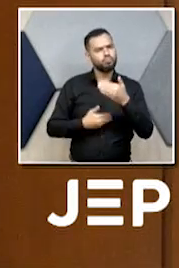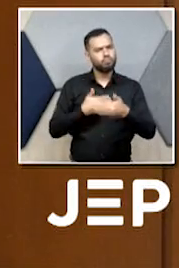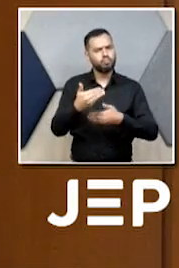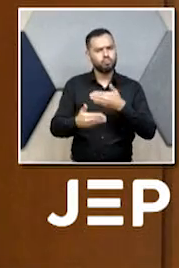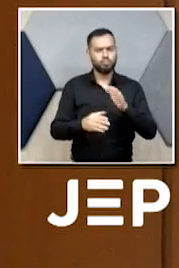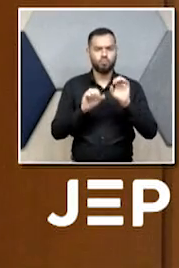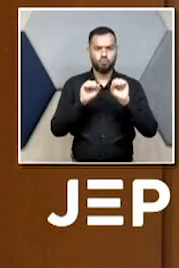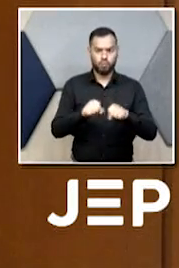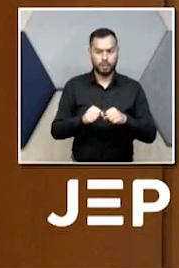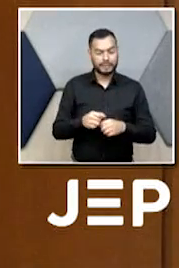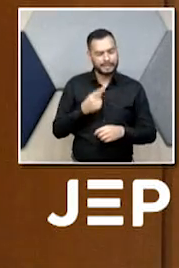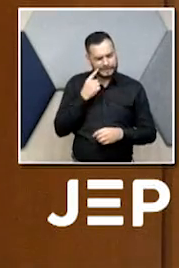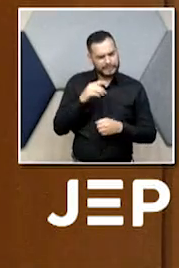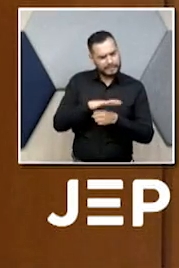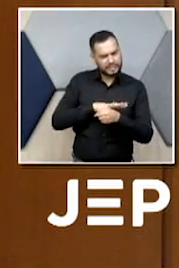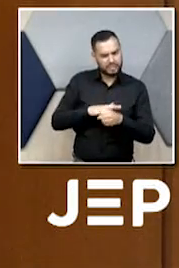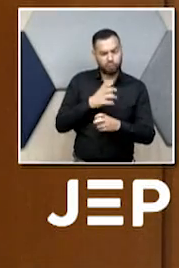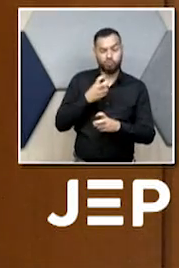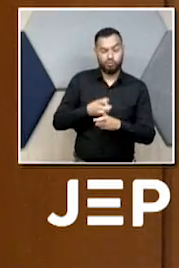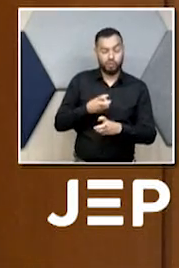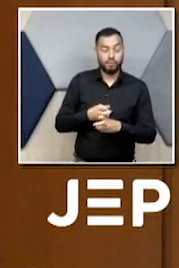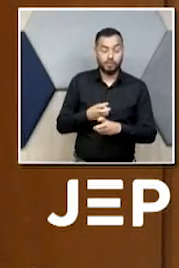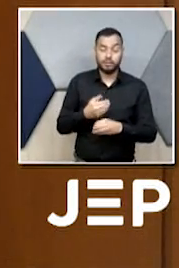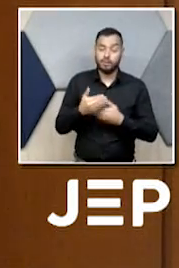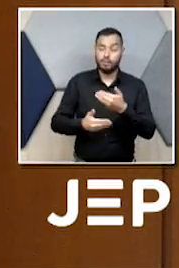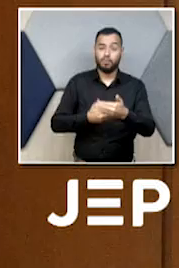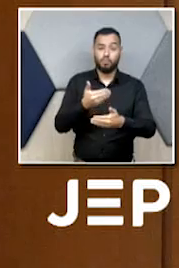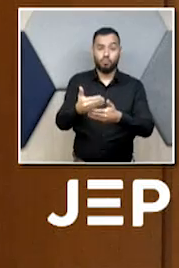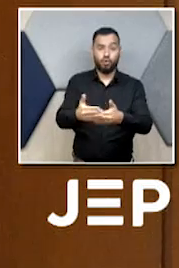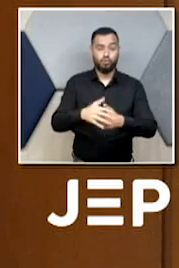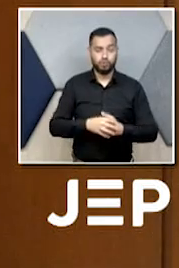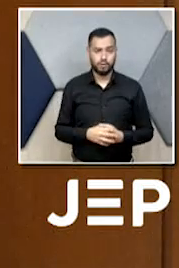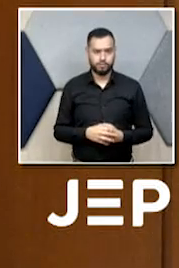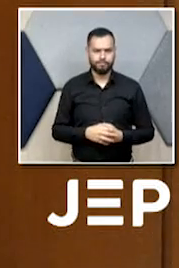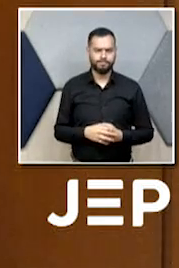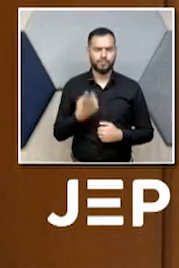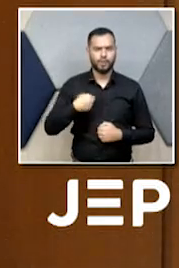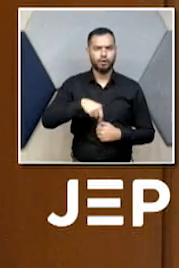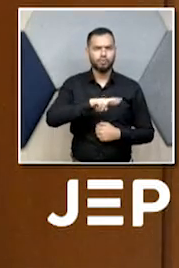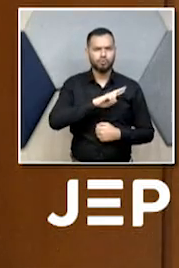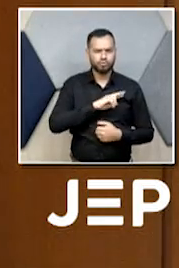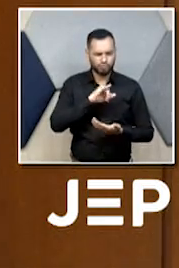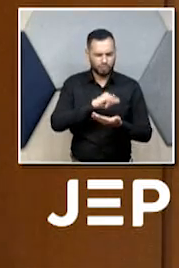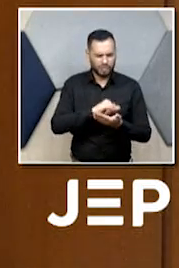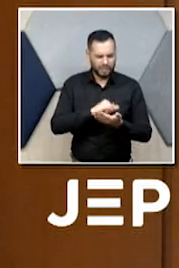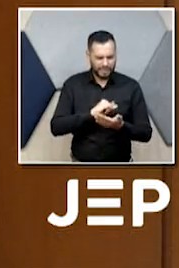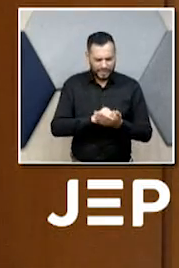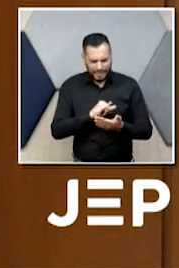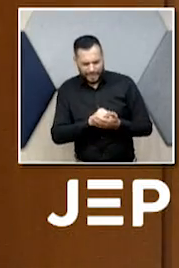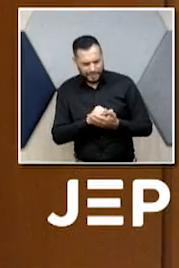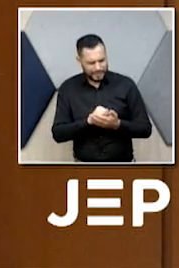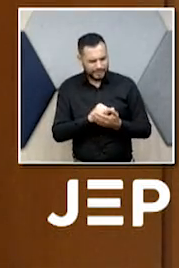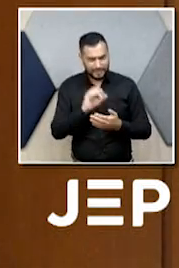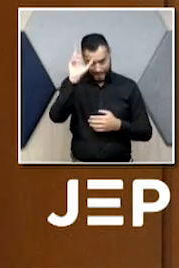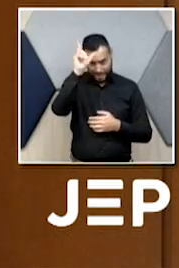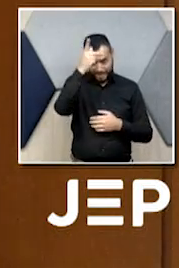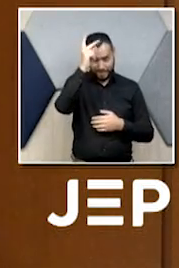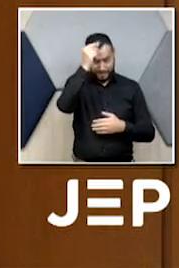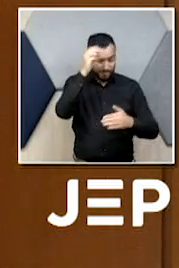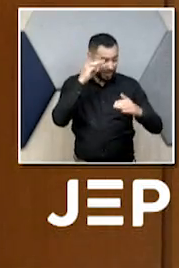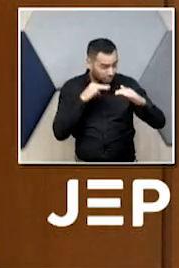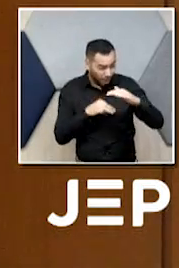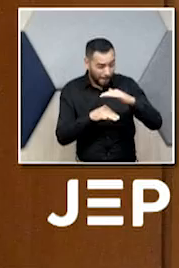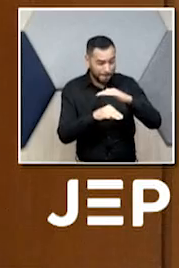que eso reviste. Nosotros, en esa dimensión misional de la Secretaría, ¿sí?,